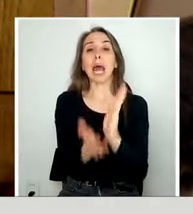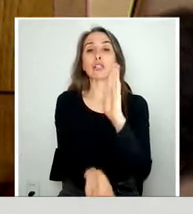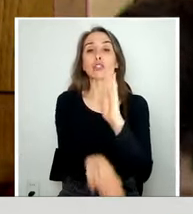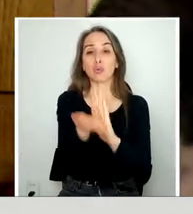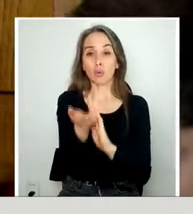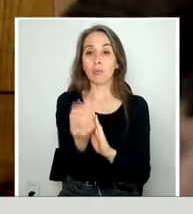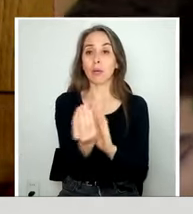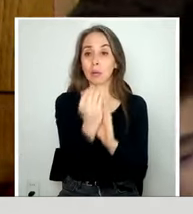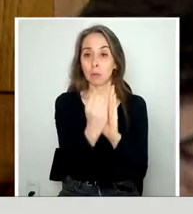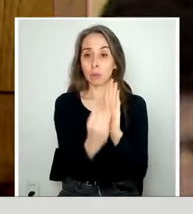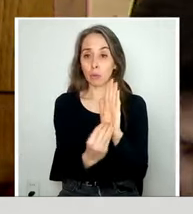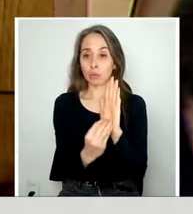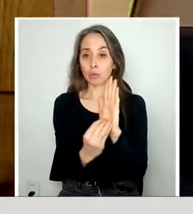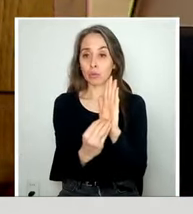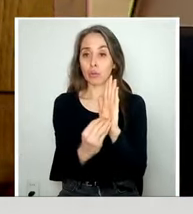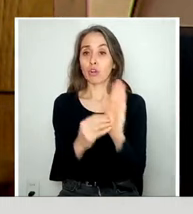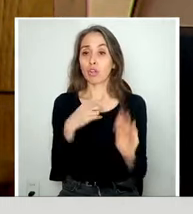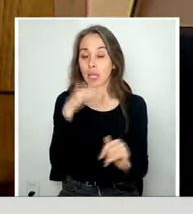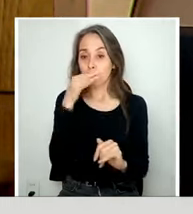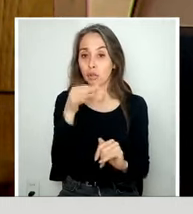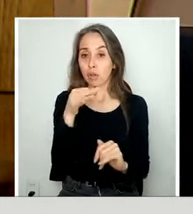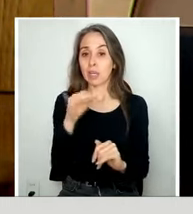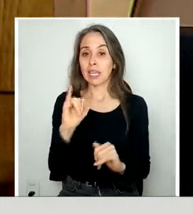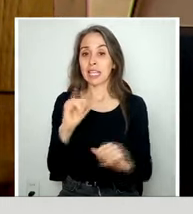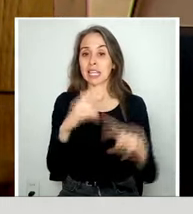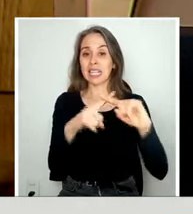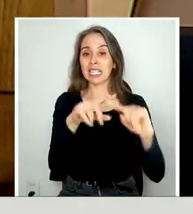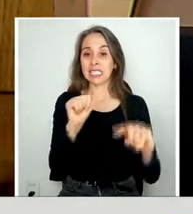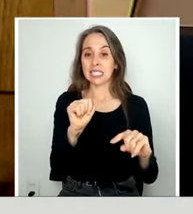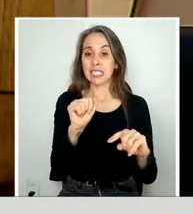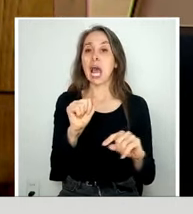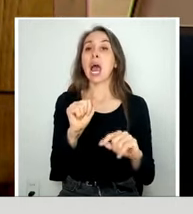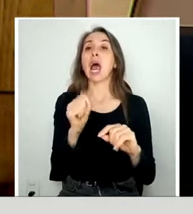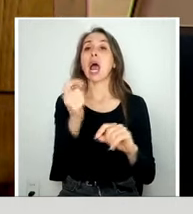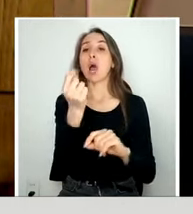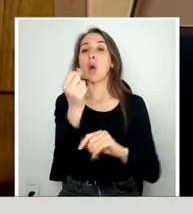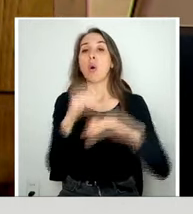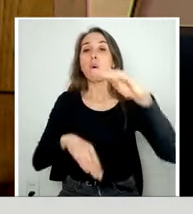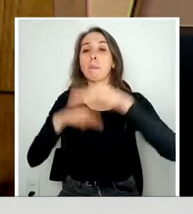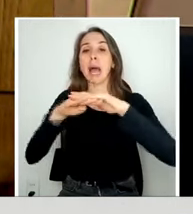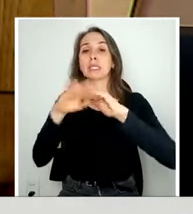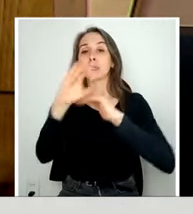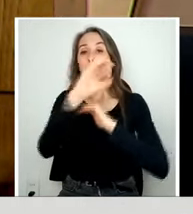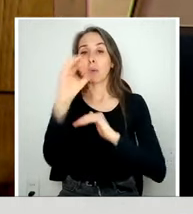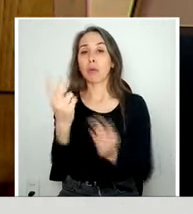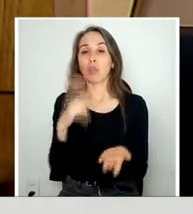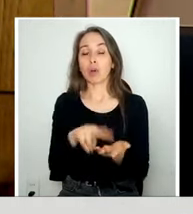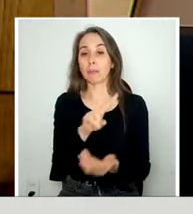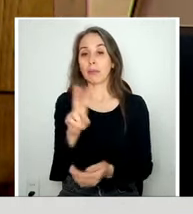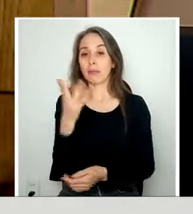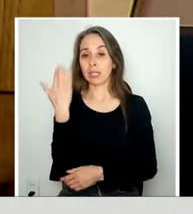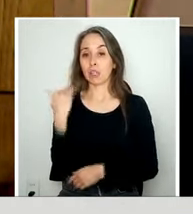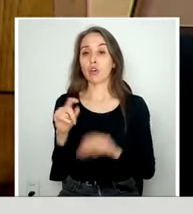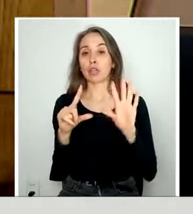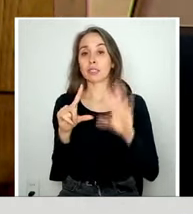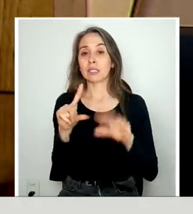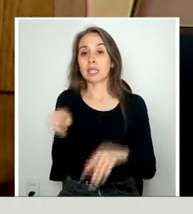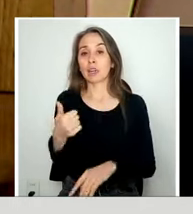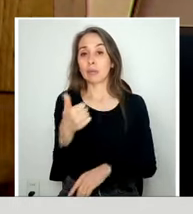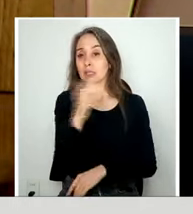lo mismo que yo señalo Elisa que es un tope máximo que para el año 2022 fue un 7.6%